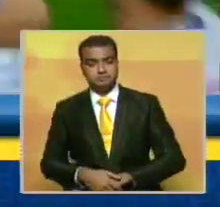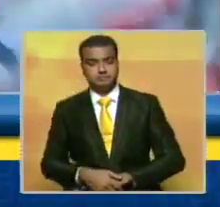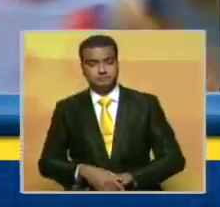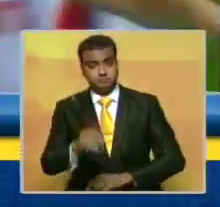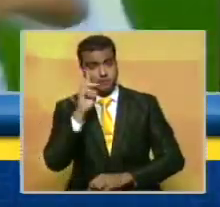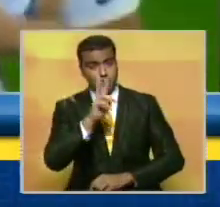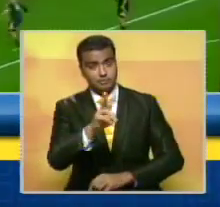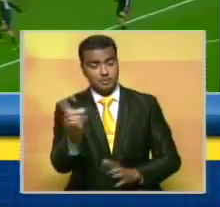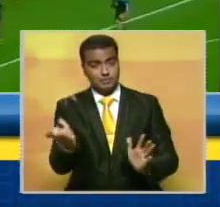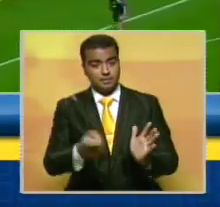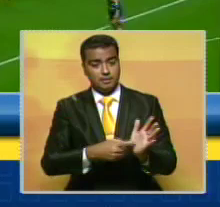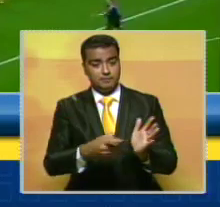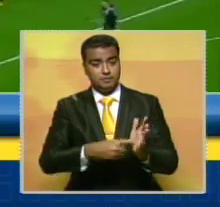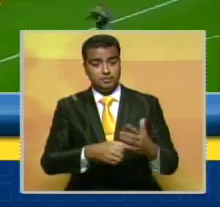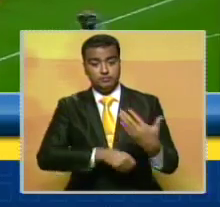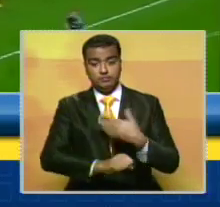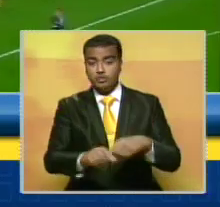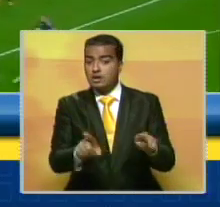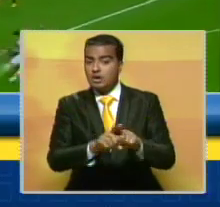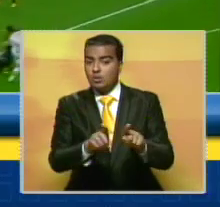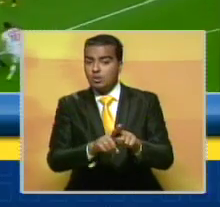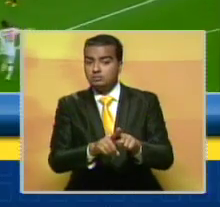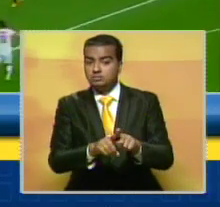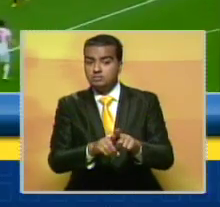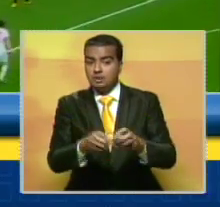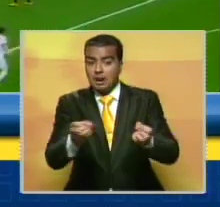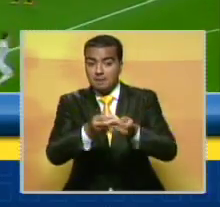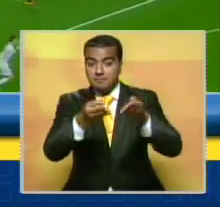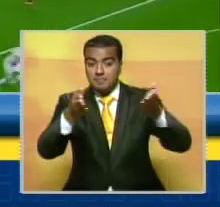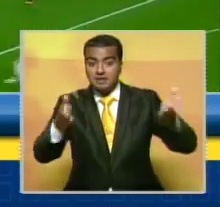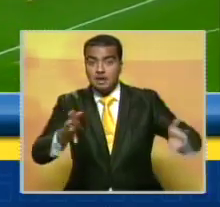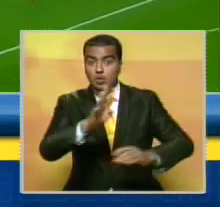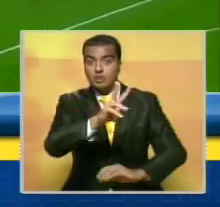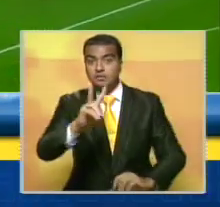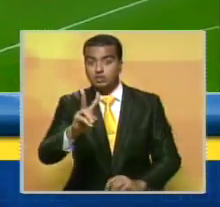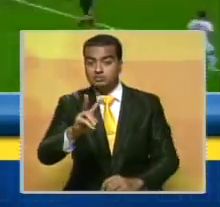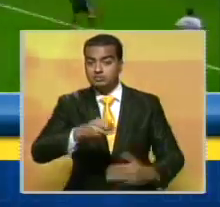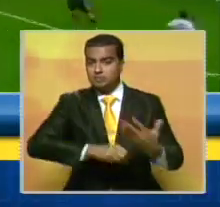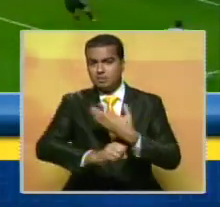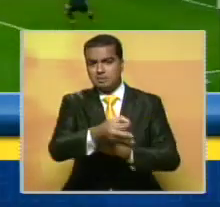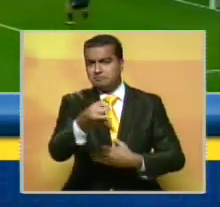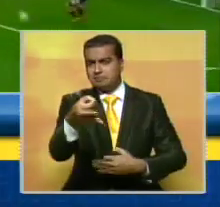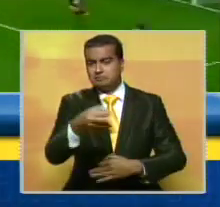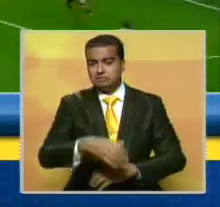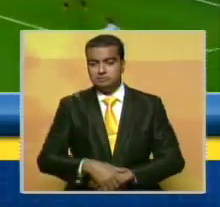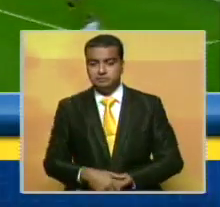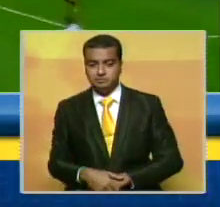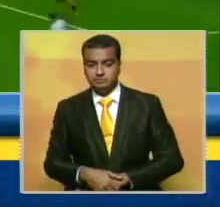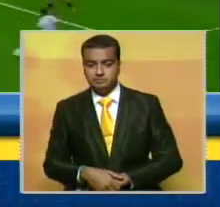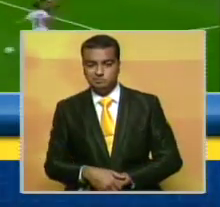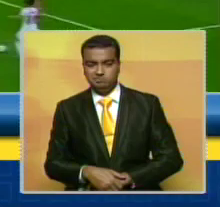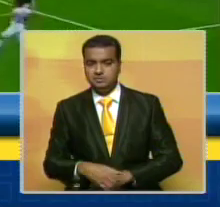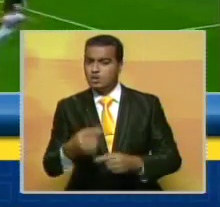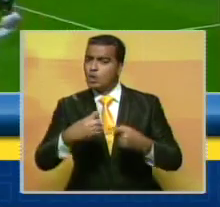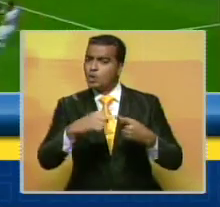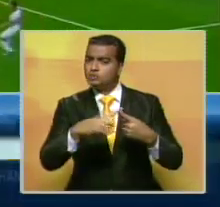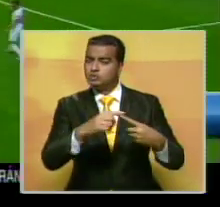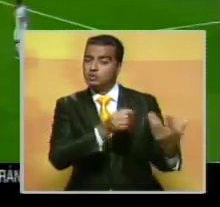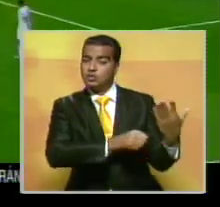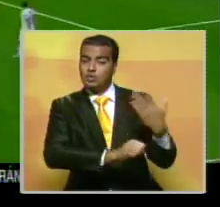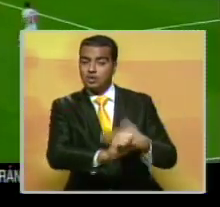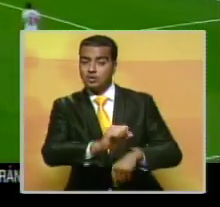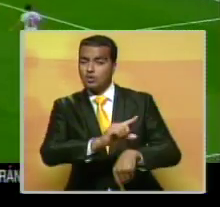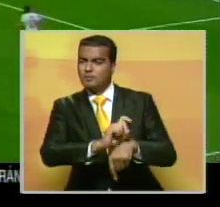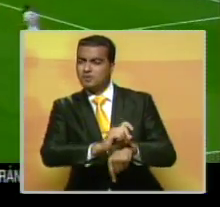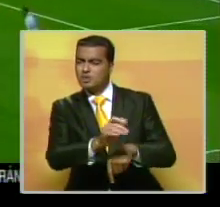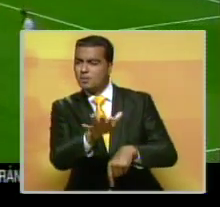desde el punto penal, y el propio delantero sueco ampliaría la ventaja a los 42. Joan Caballé selló la goleada a los parisinos cuando se